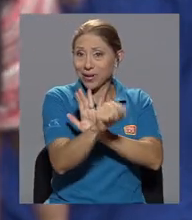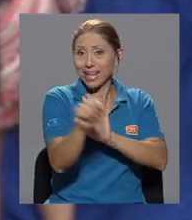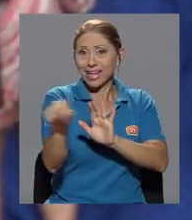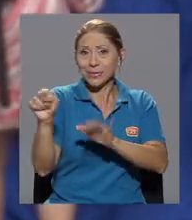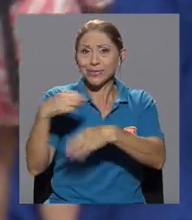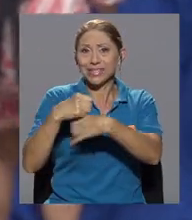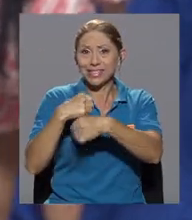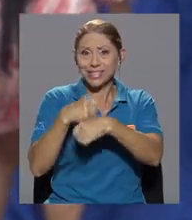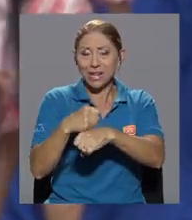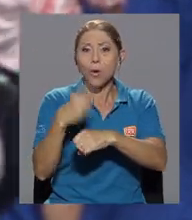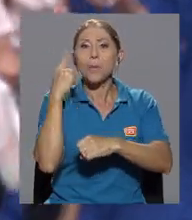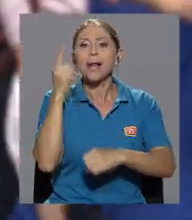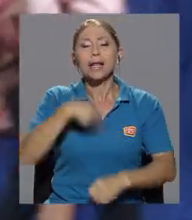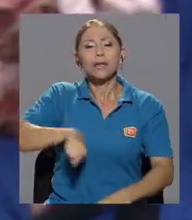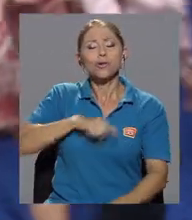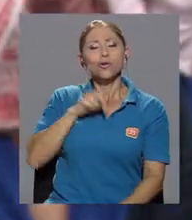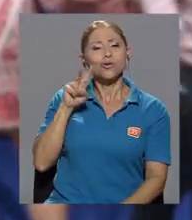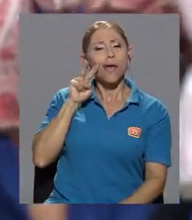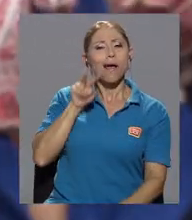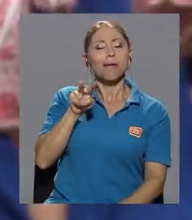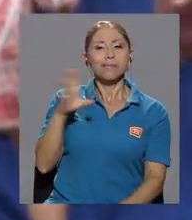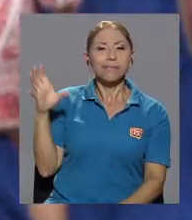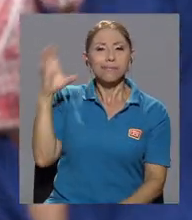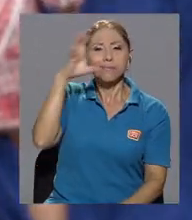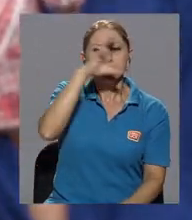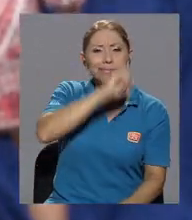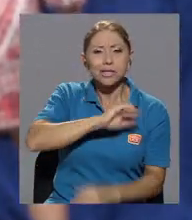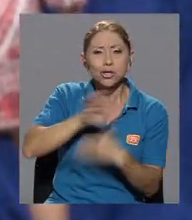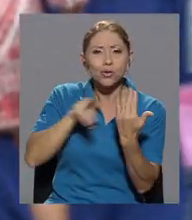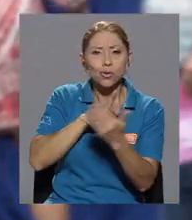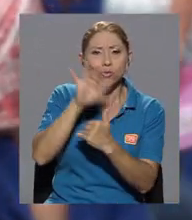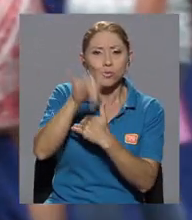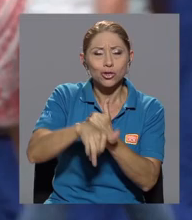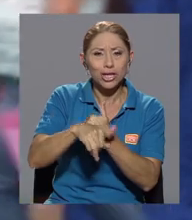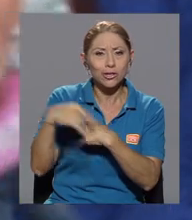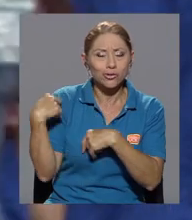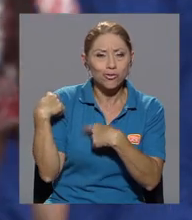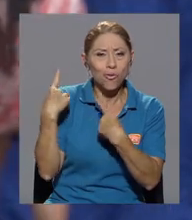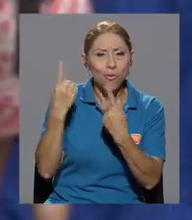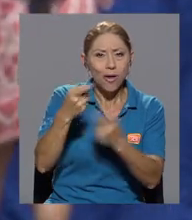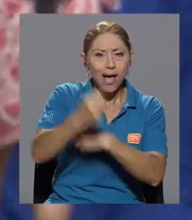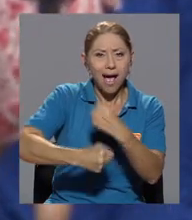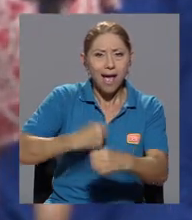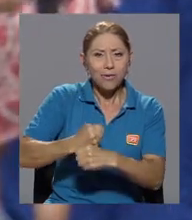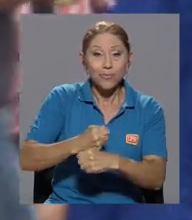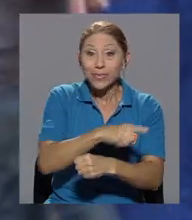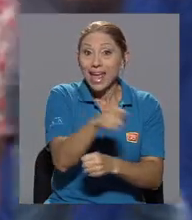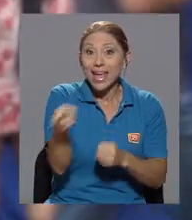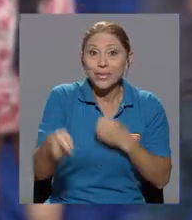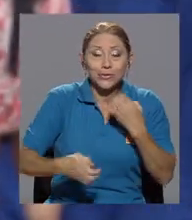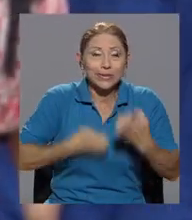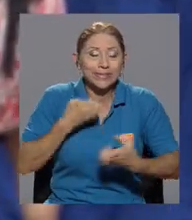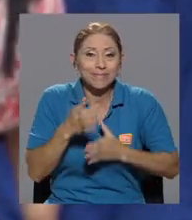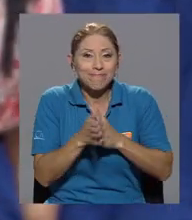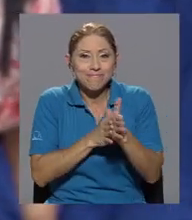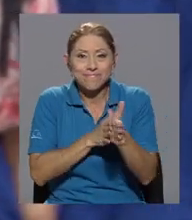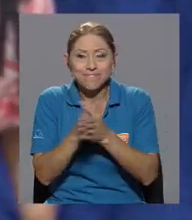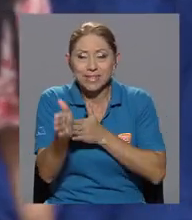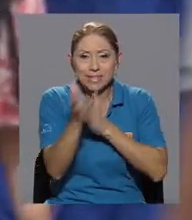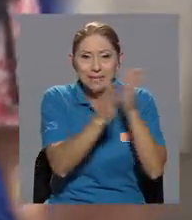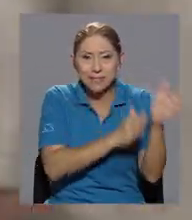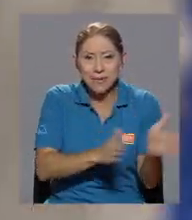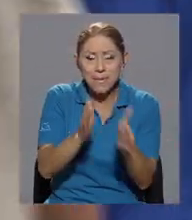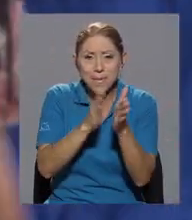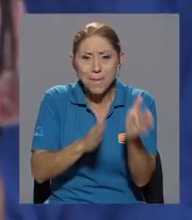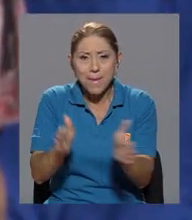conocer un poquito sobre todos los proyectos que realizan a lo largo del año, ¿verdad? Entonces ellos con mucho entusiasmo se preparan a